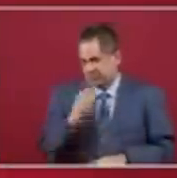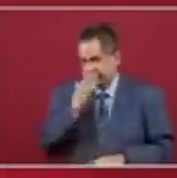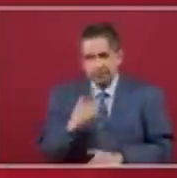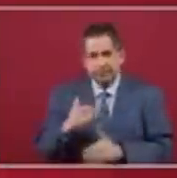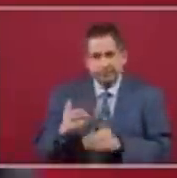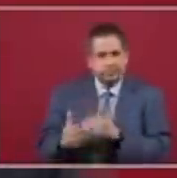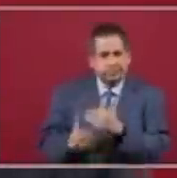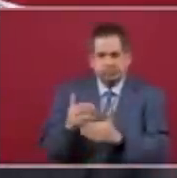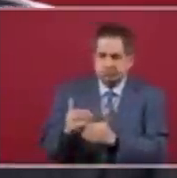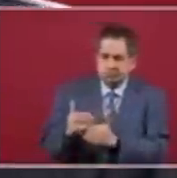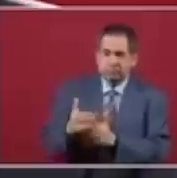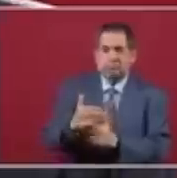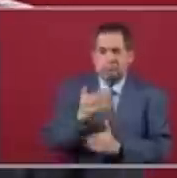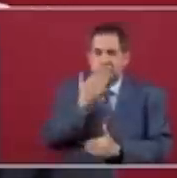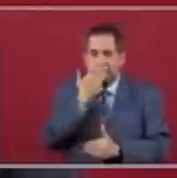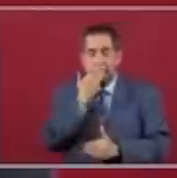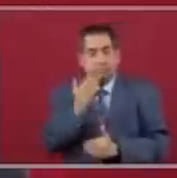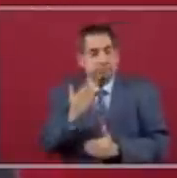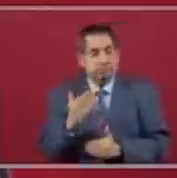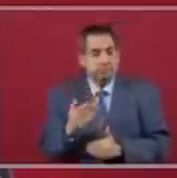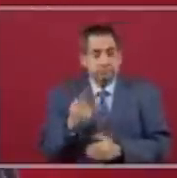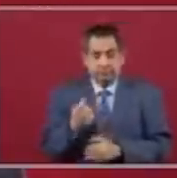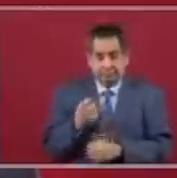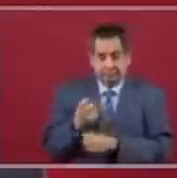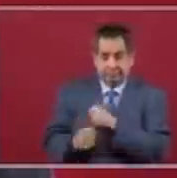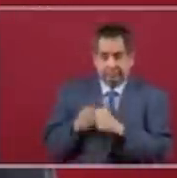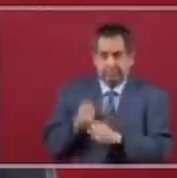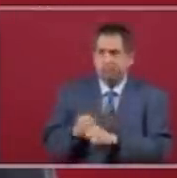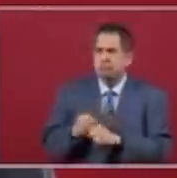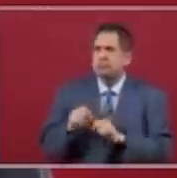avance, porque este año vamos a contar,